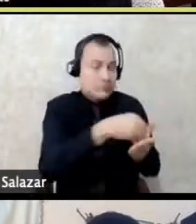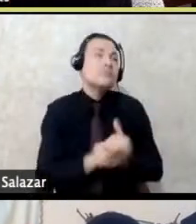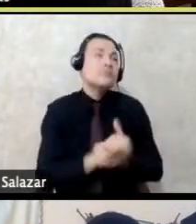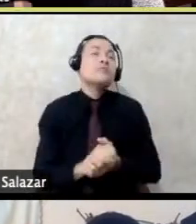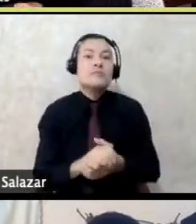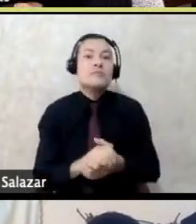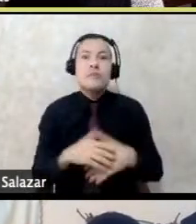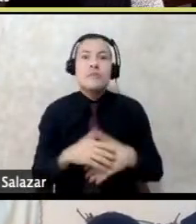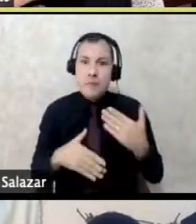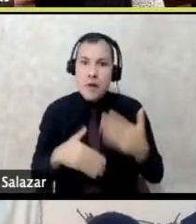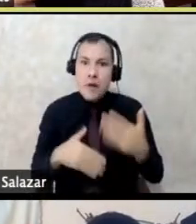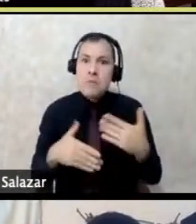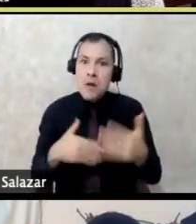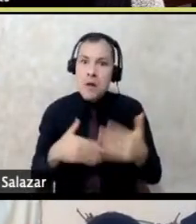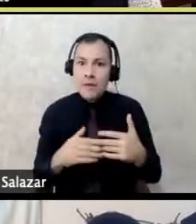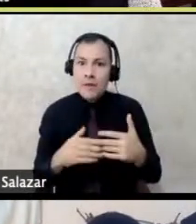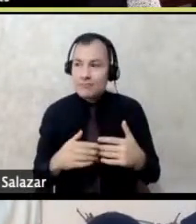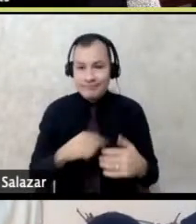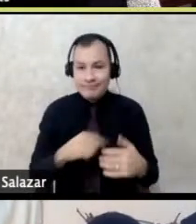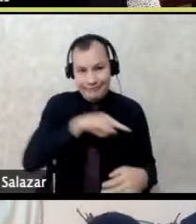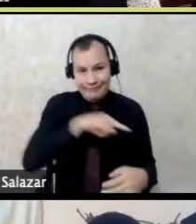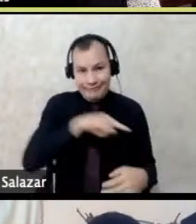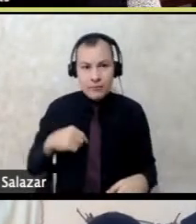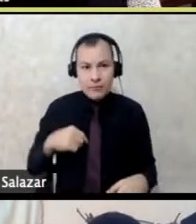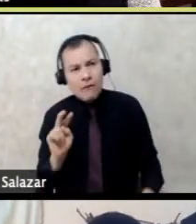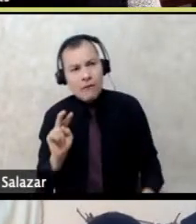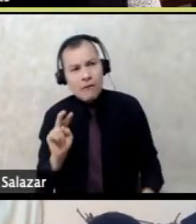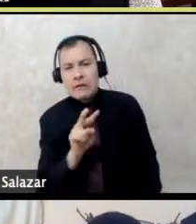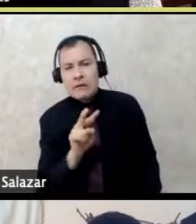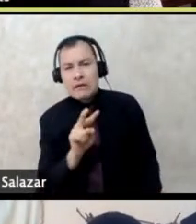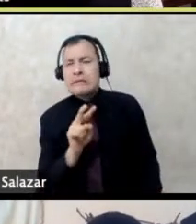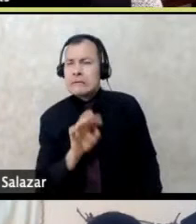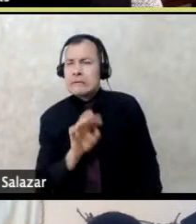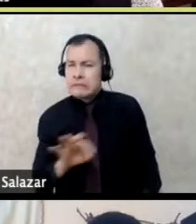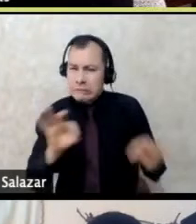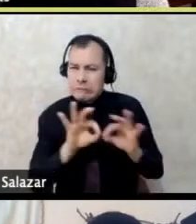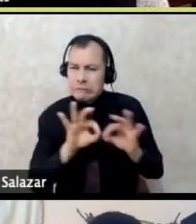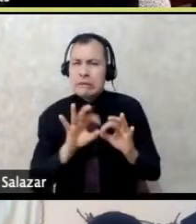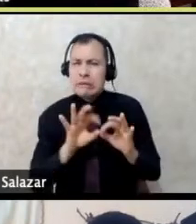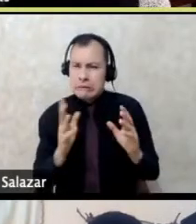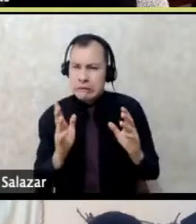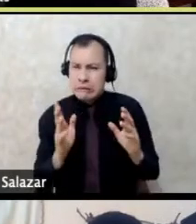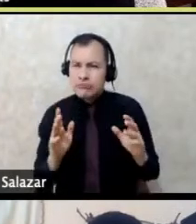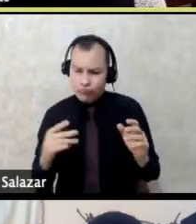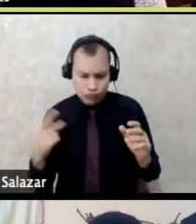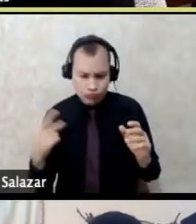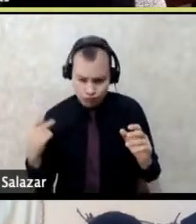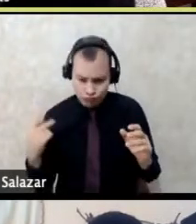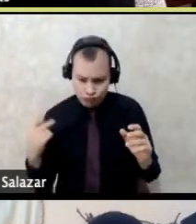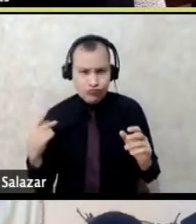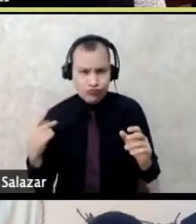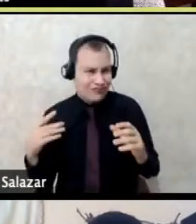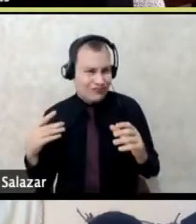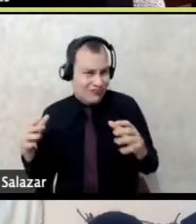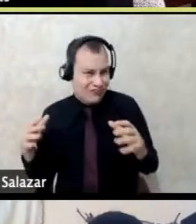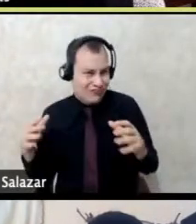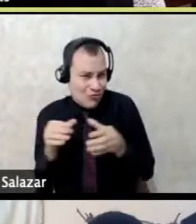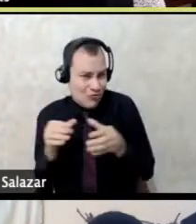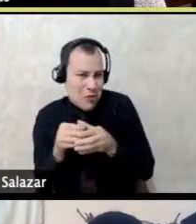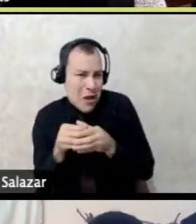establecer otras conversaciones. Entonces nosotros nos movimos de hacer ese trabajo a empezar a tener una conversación